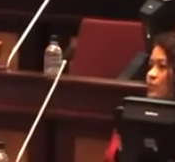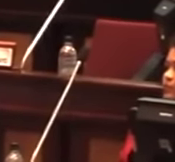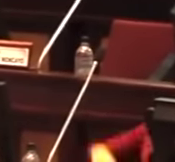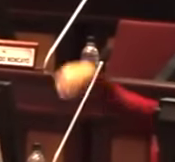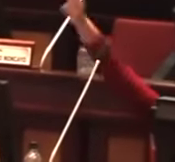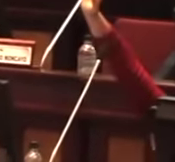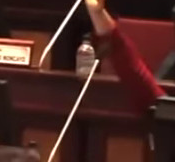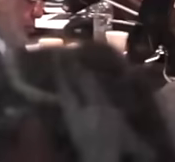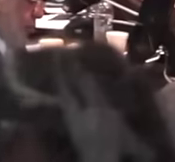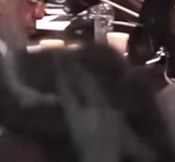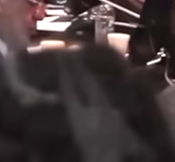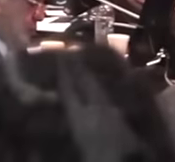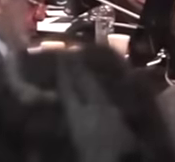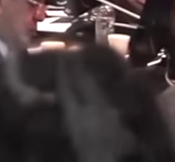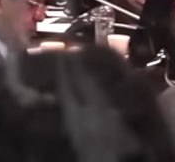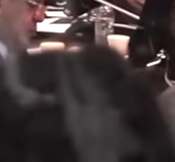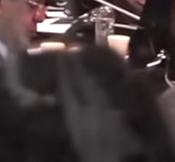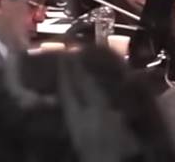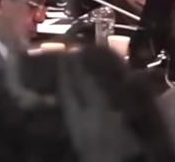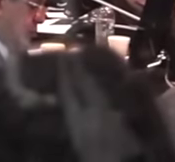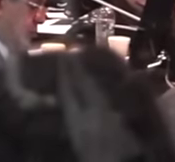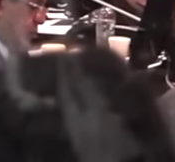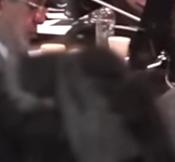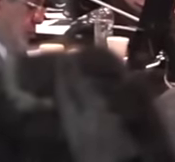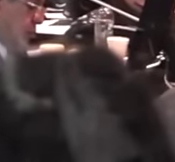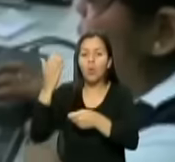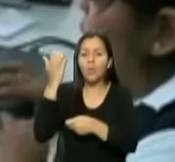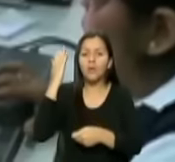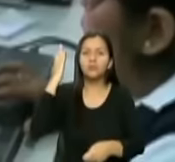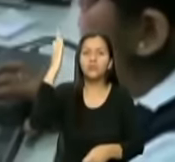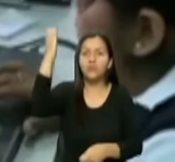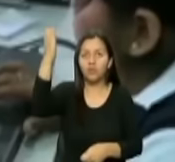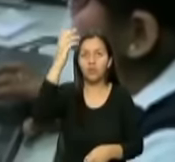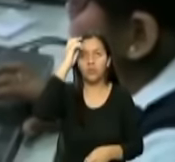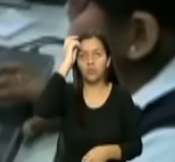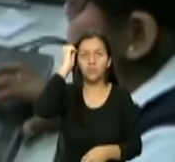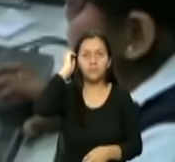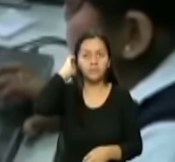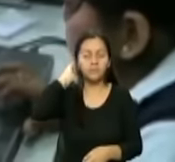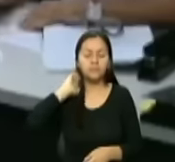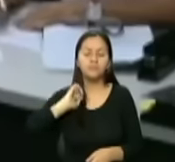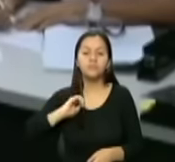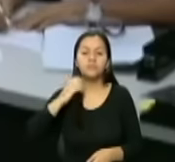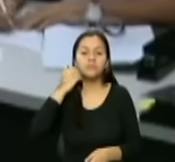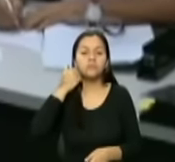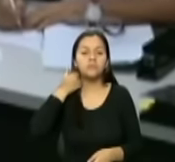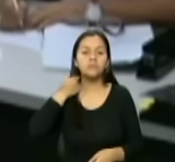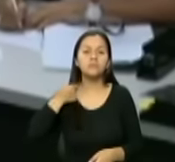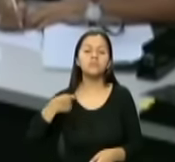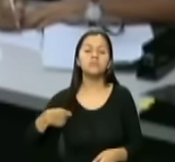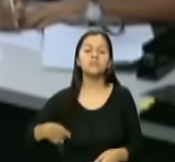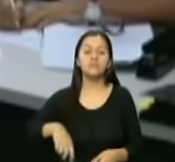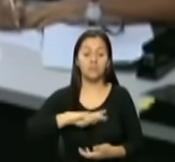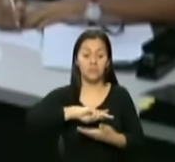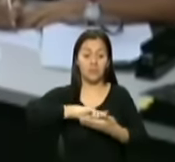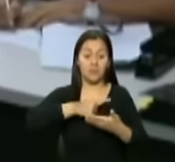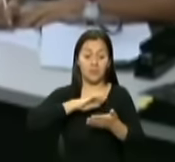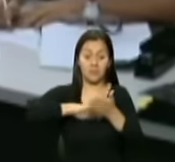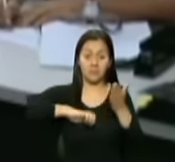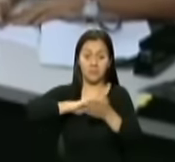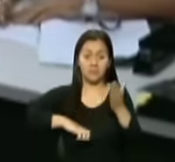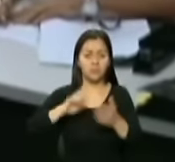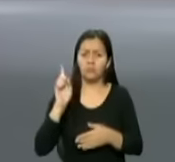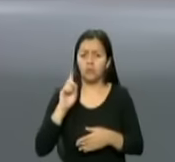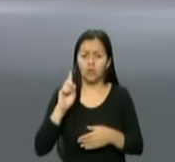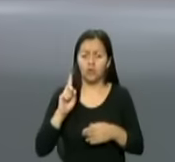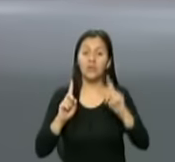ley orgánica que regula las compañías que financien servicios de atención integral de salud prepagada y a las de seguros que oferten cobertura de